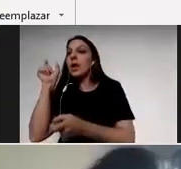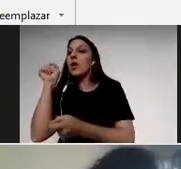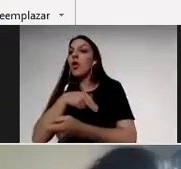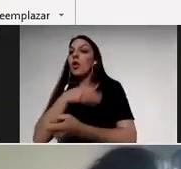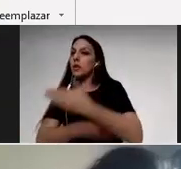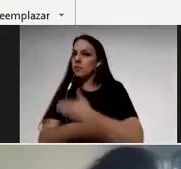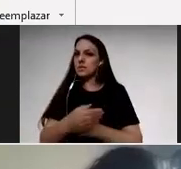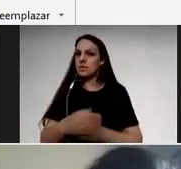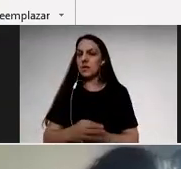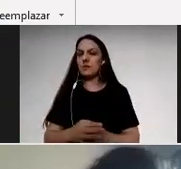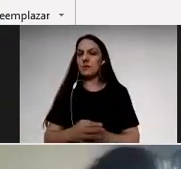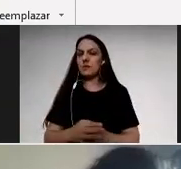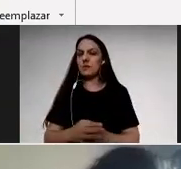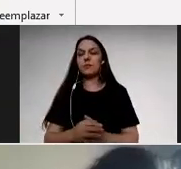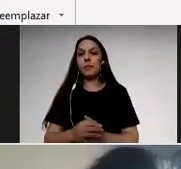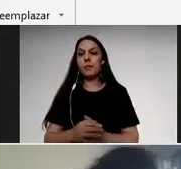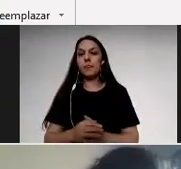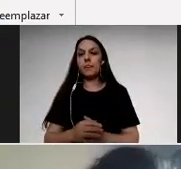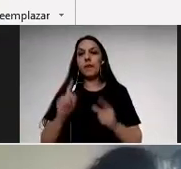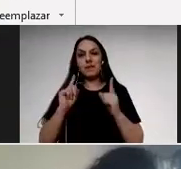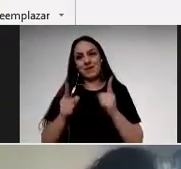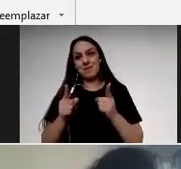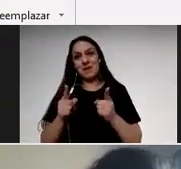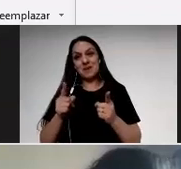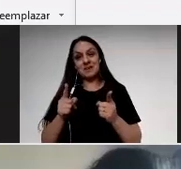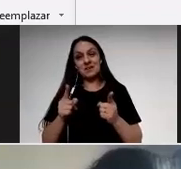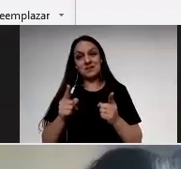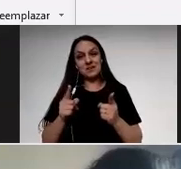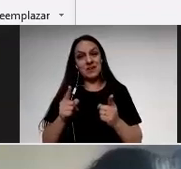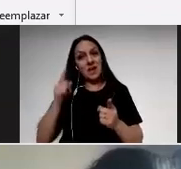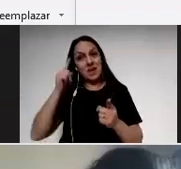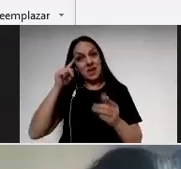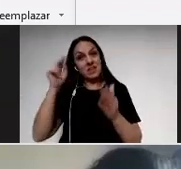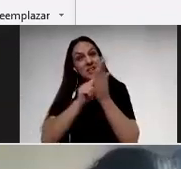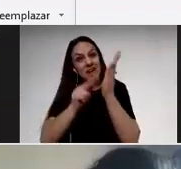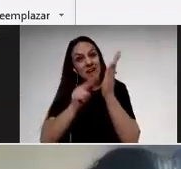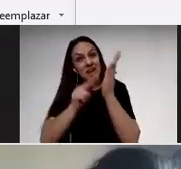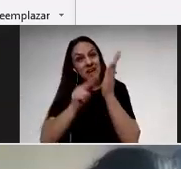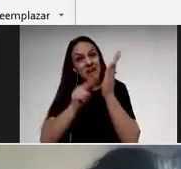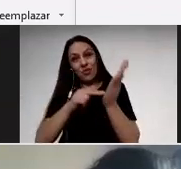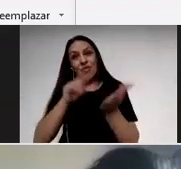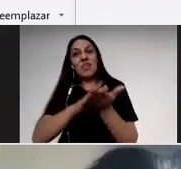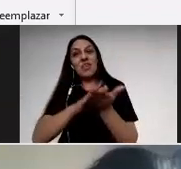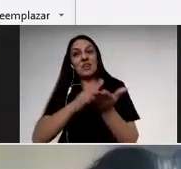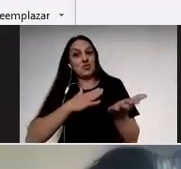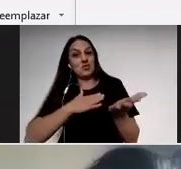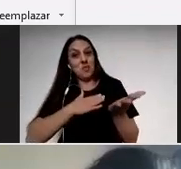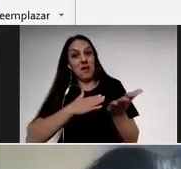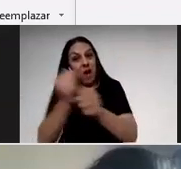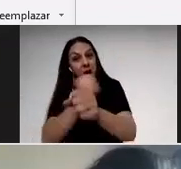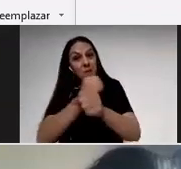Aclarando también que los tratados de derechos humanos no necesitan ratificación por el artículo 128 de nuestra